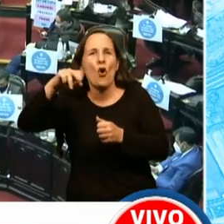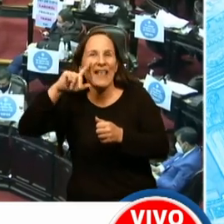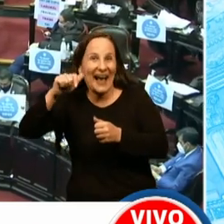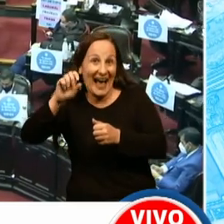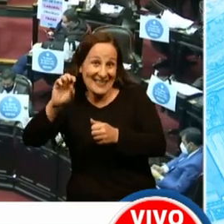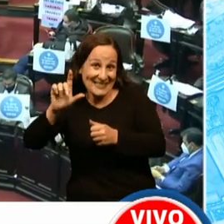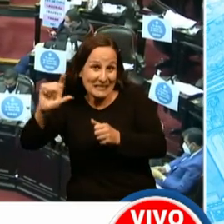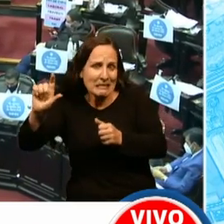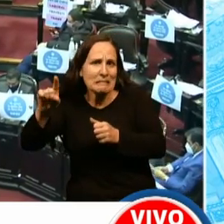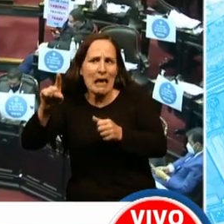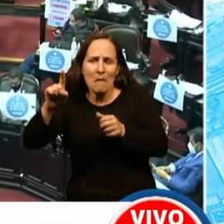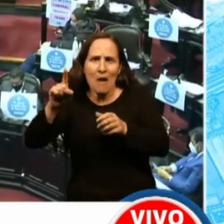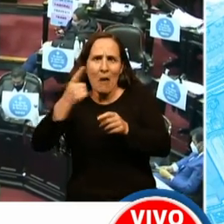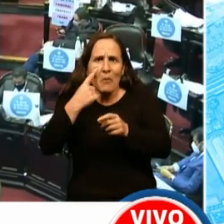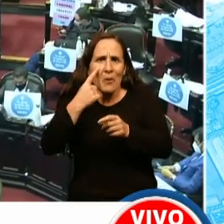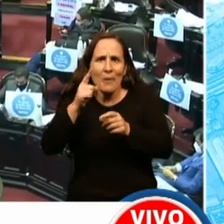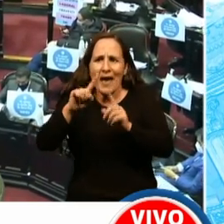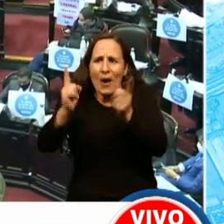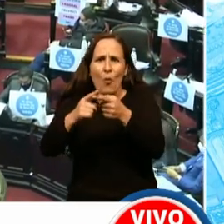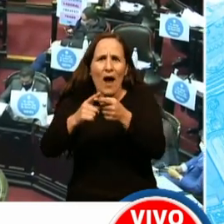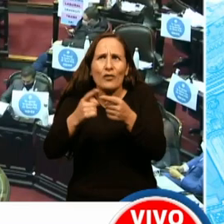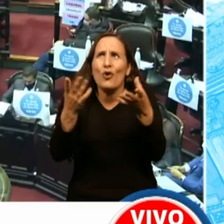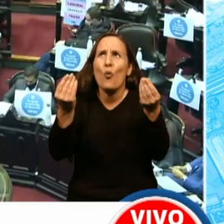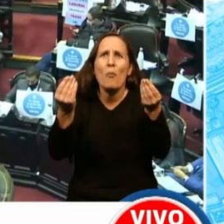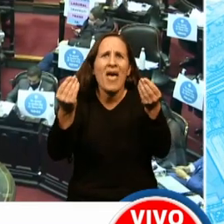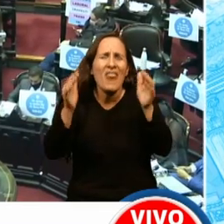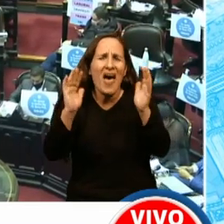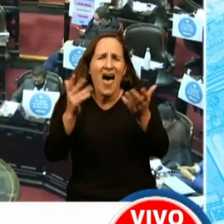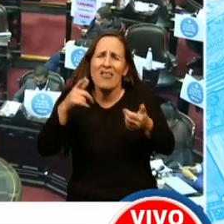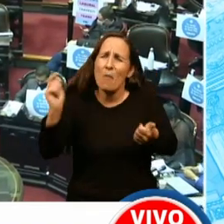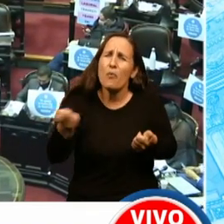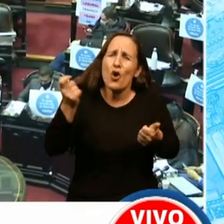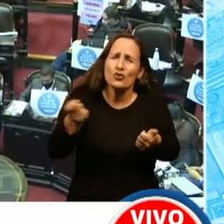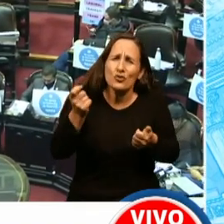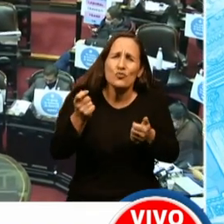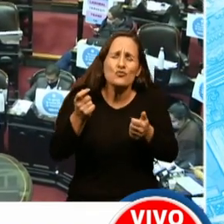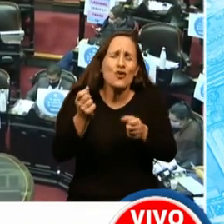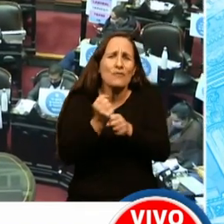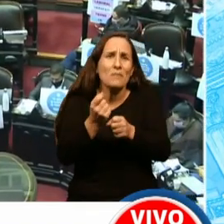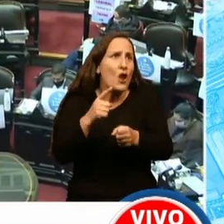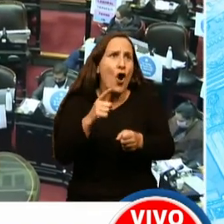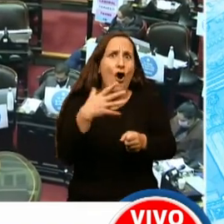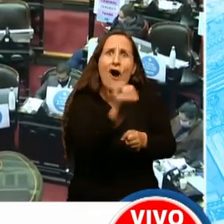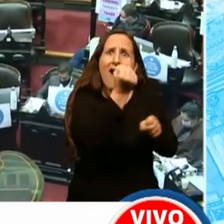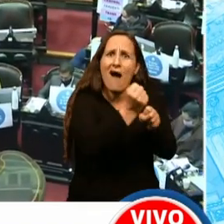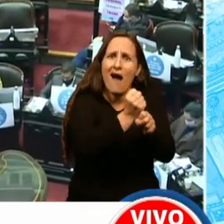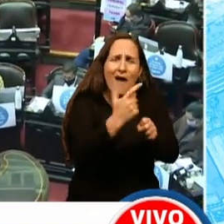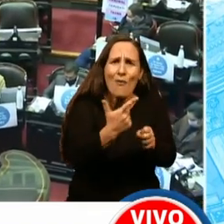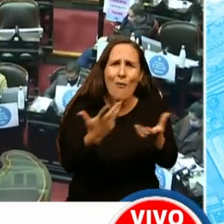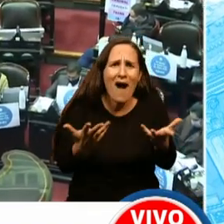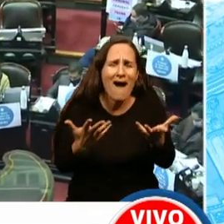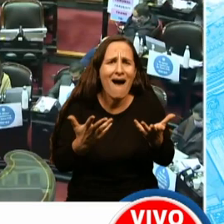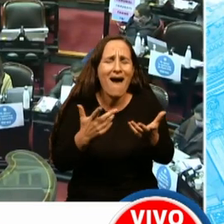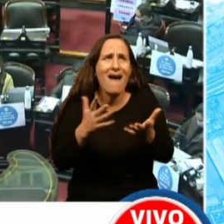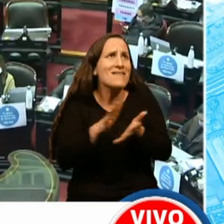que ya a lo mejor pasaron y ya no aguantan más la prostitución y no tienen empleo y no tienen salida y no